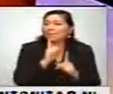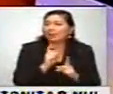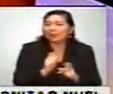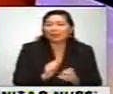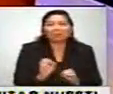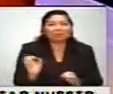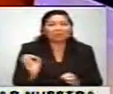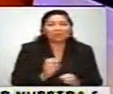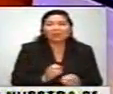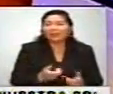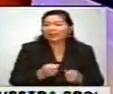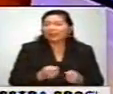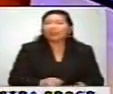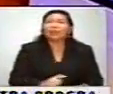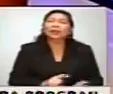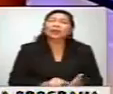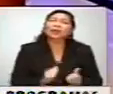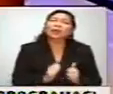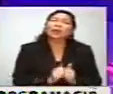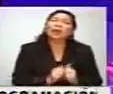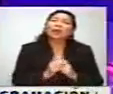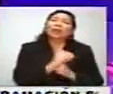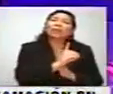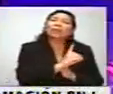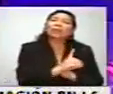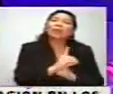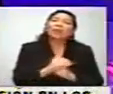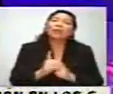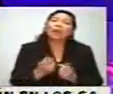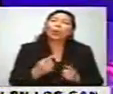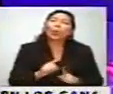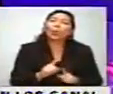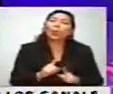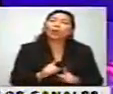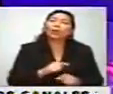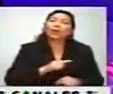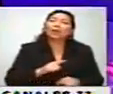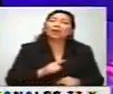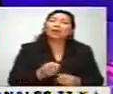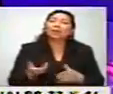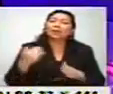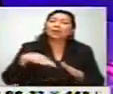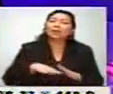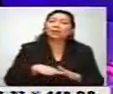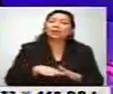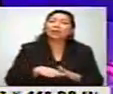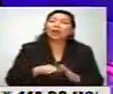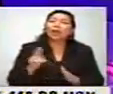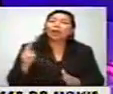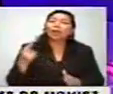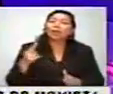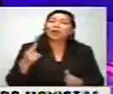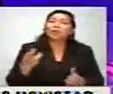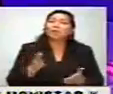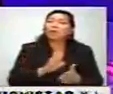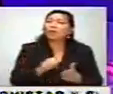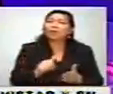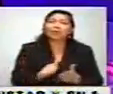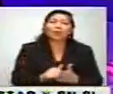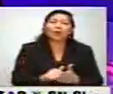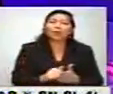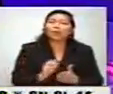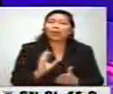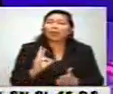y sin chequeos, ¿no? ¿Y qué ha pasado con la descentralización? Cuando hemos visto a esas autoridades involucradas en actos de corrupción, todo lo que han